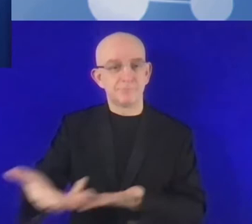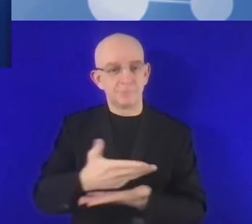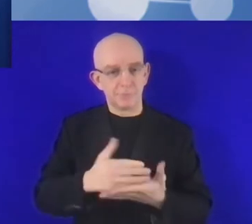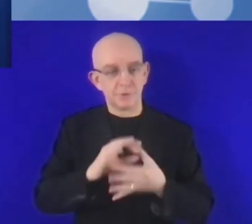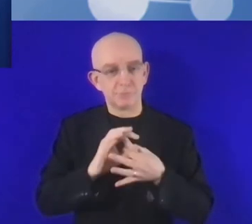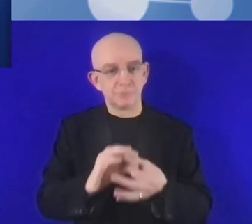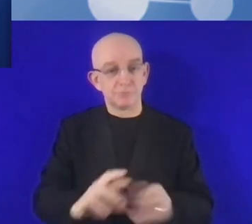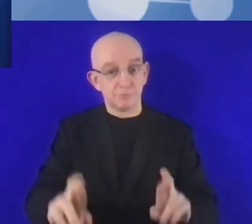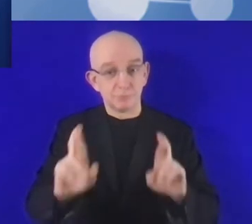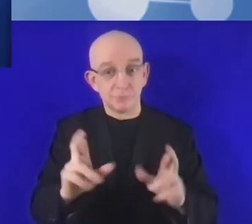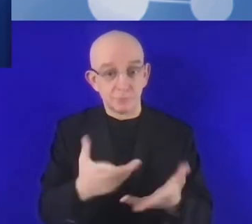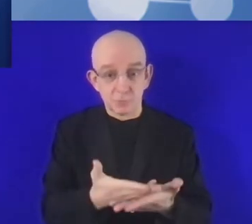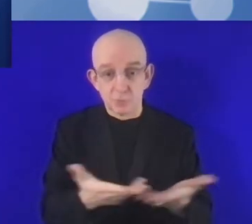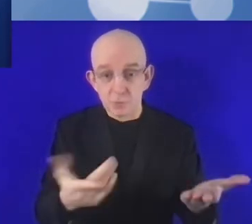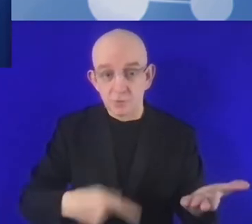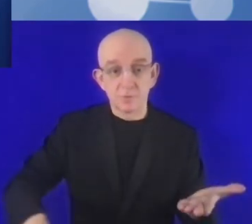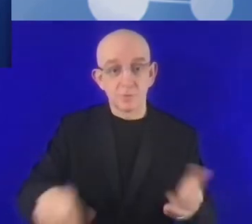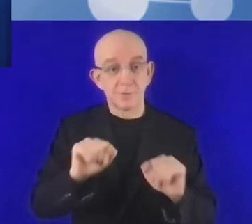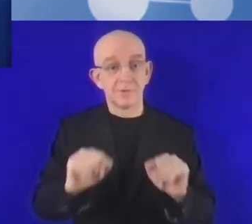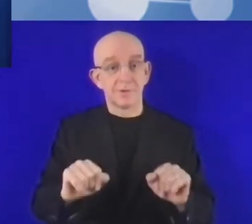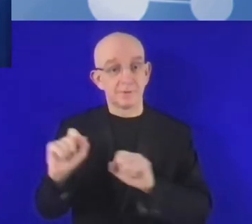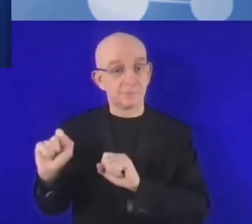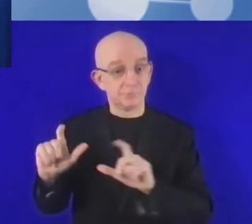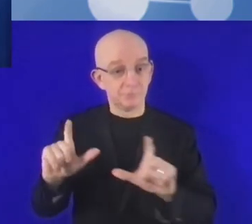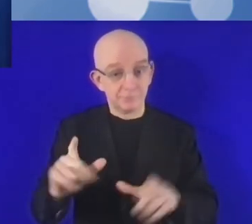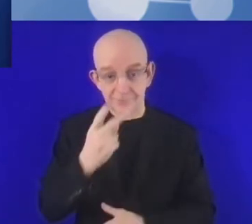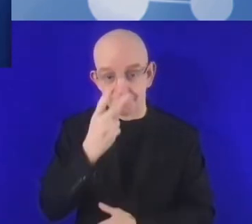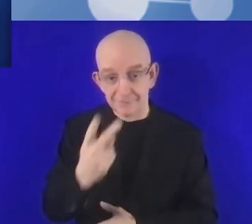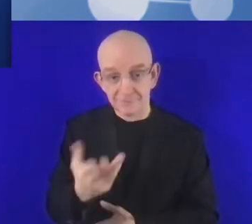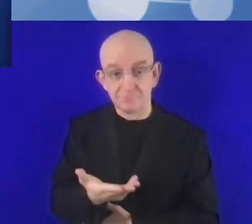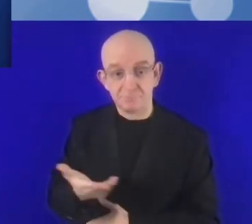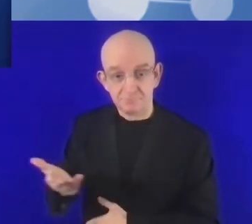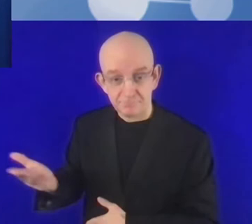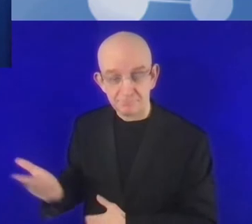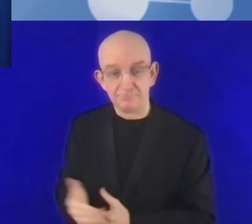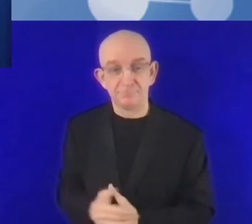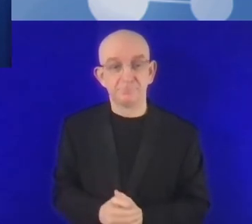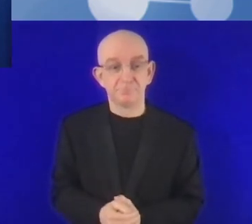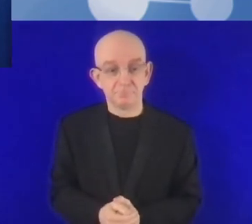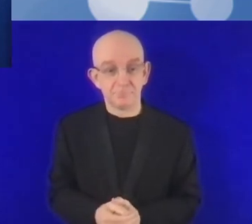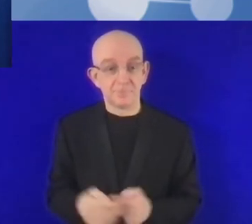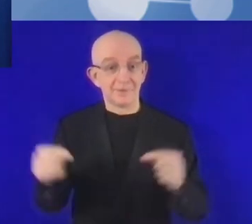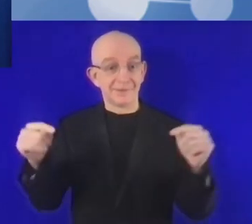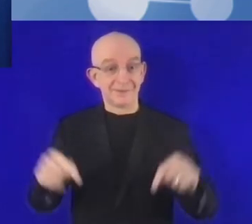esta prestigiosa comunidad de personas relacionadas con la digitalización.